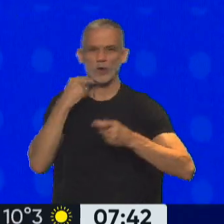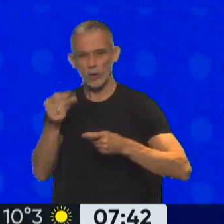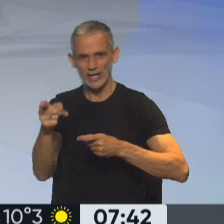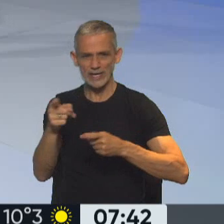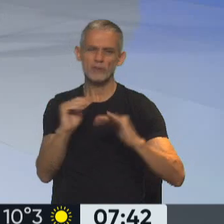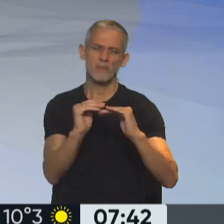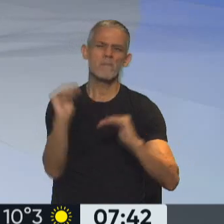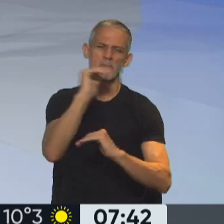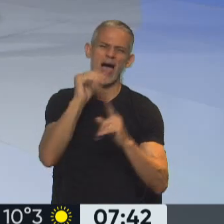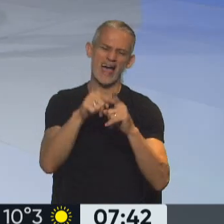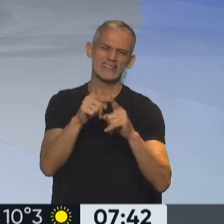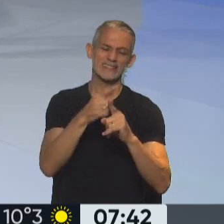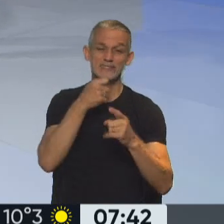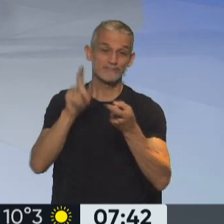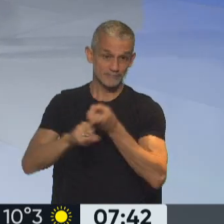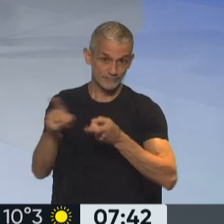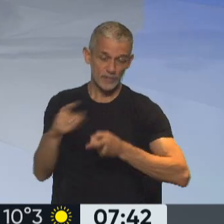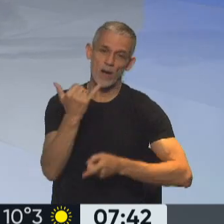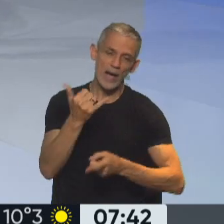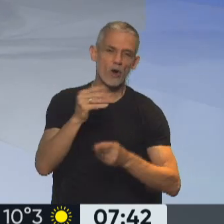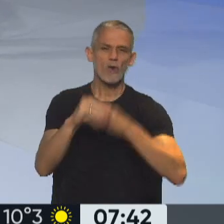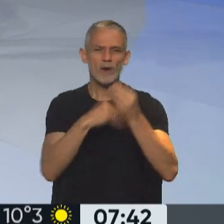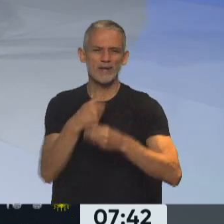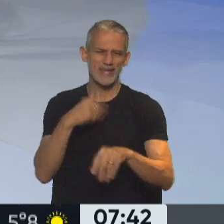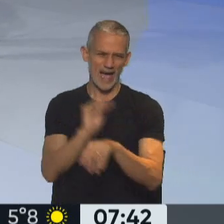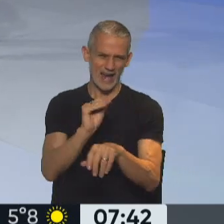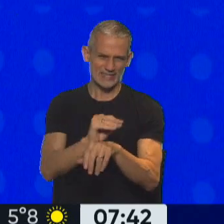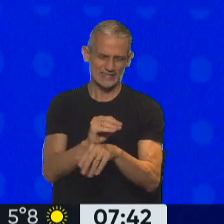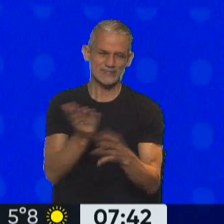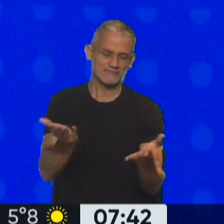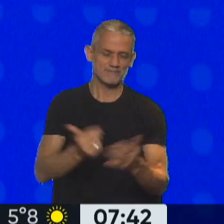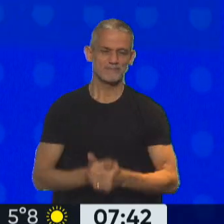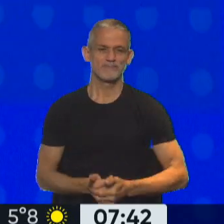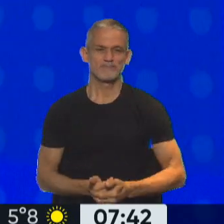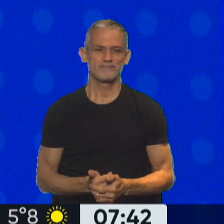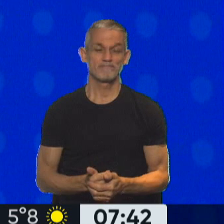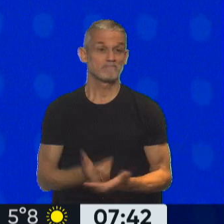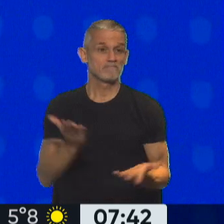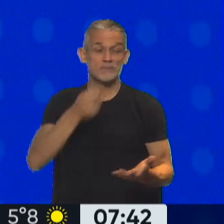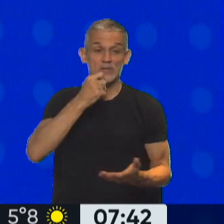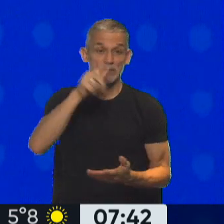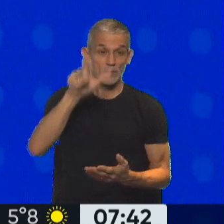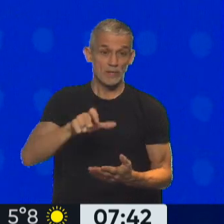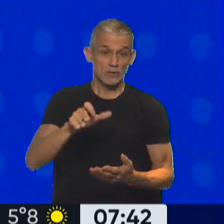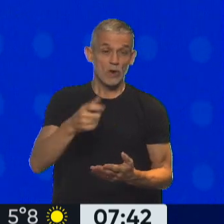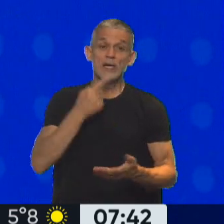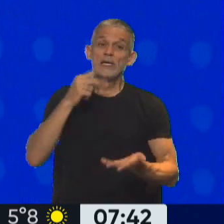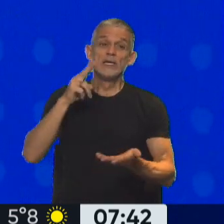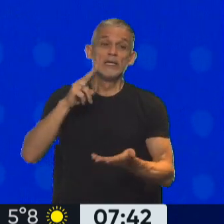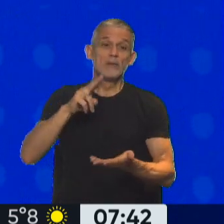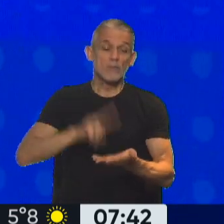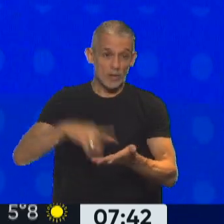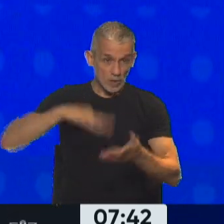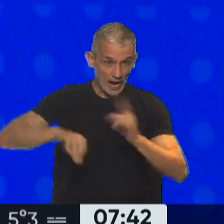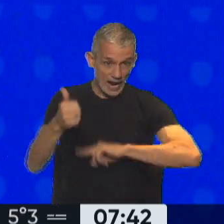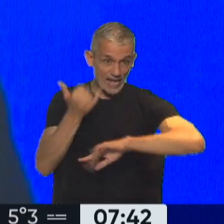sube un poco más. Si tienes cónyuge, exactamente, familiares a cargo. Pero una vez que la persona recibe el impuesto,